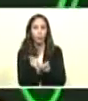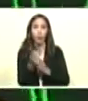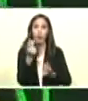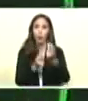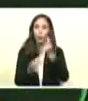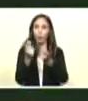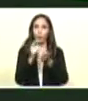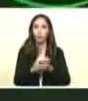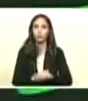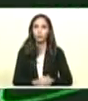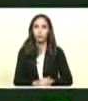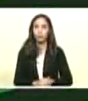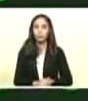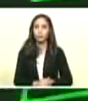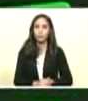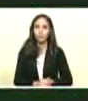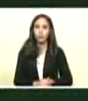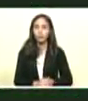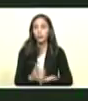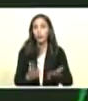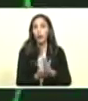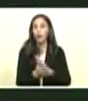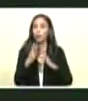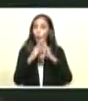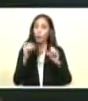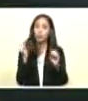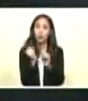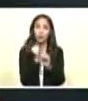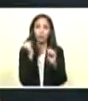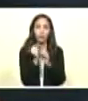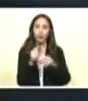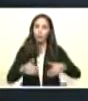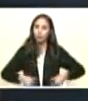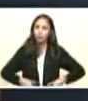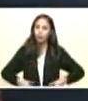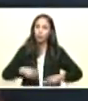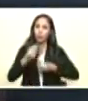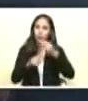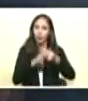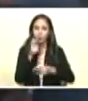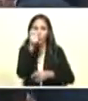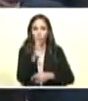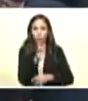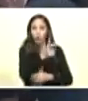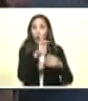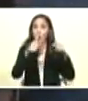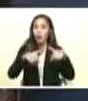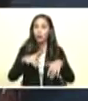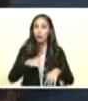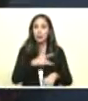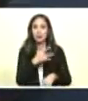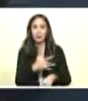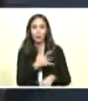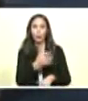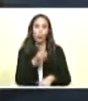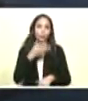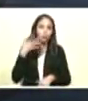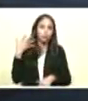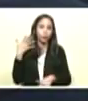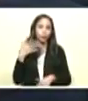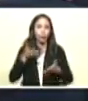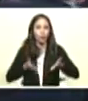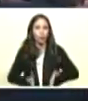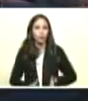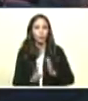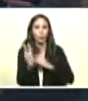financiera de nuestro país, producto de la dedicación, producto del trabajo. Hay que sentirnos orgullosos de ser venezolanos, hay que sentirnos